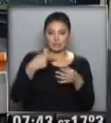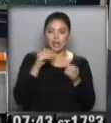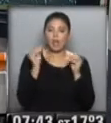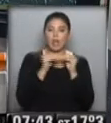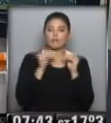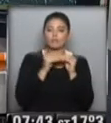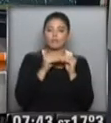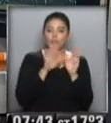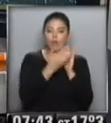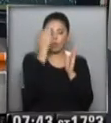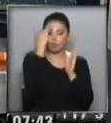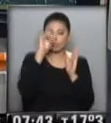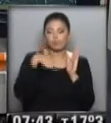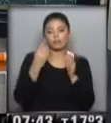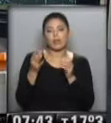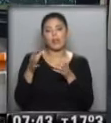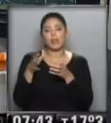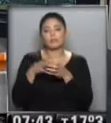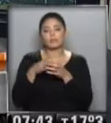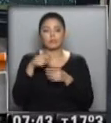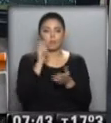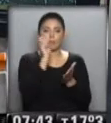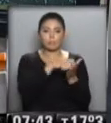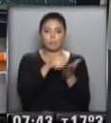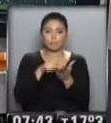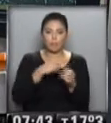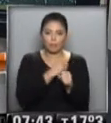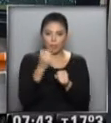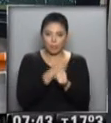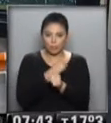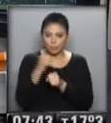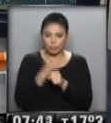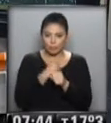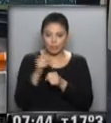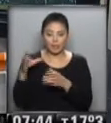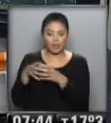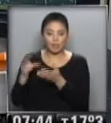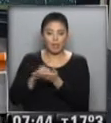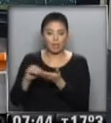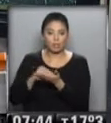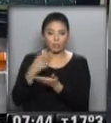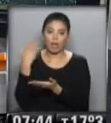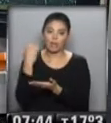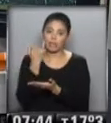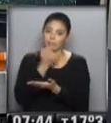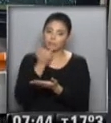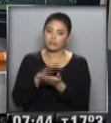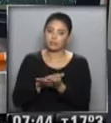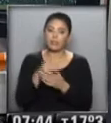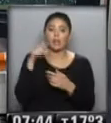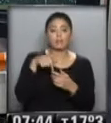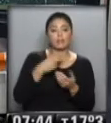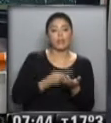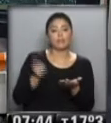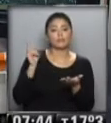la comisión de presupuesto y hacienda aprobaron las modificaciones que recomendó la cámara de diputados y por lo tanto se va a